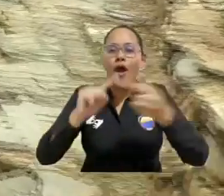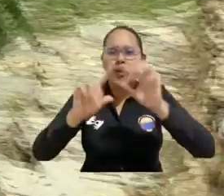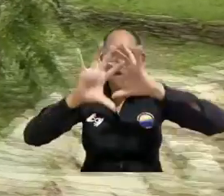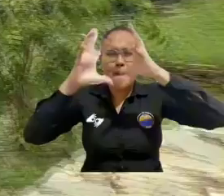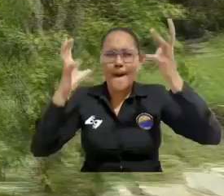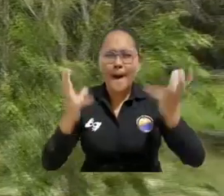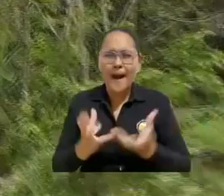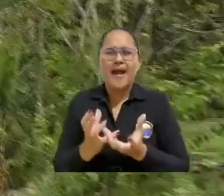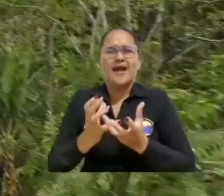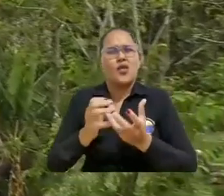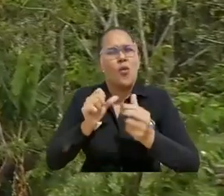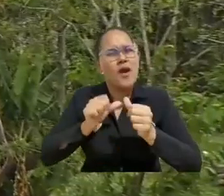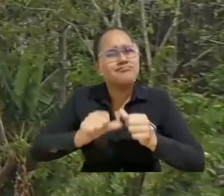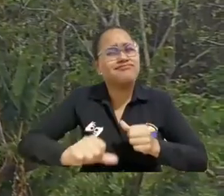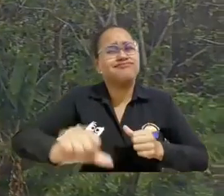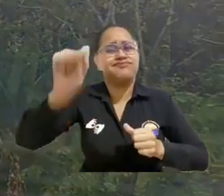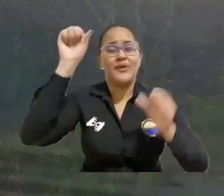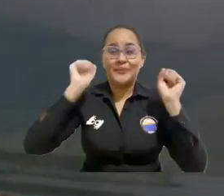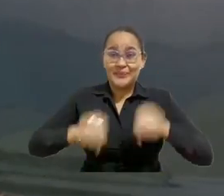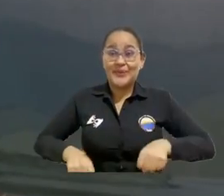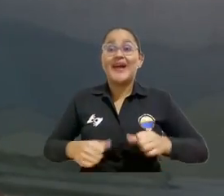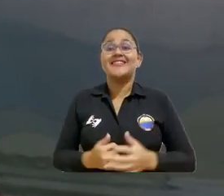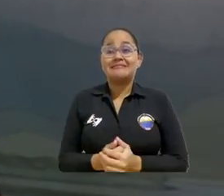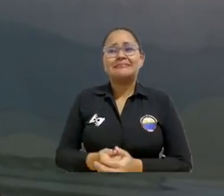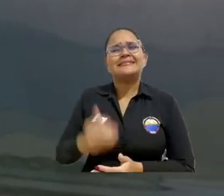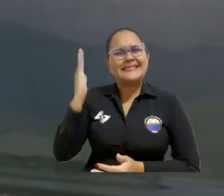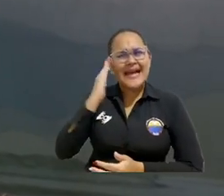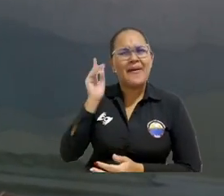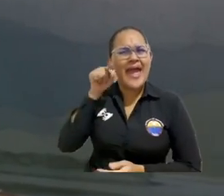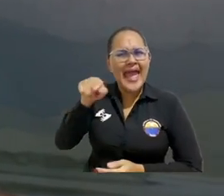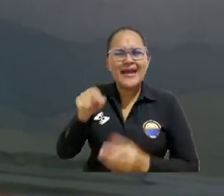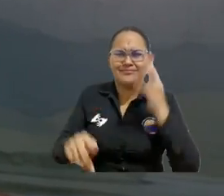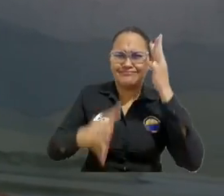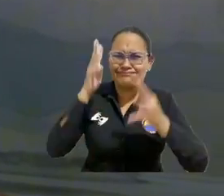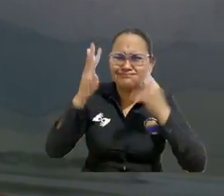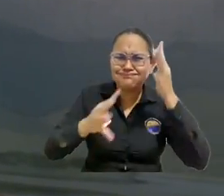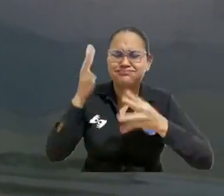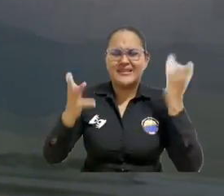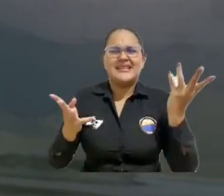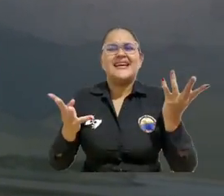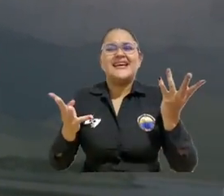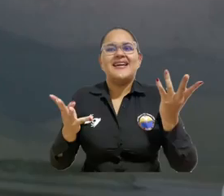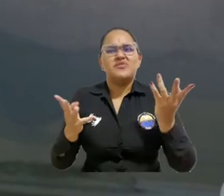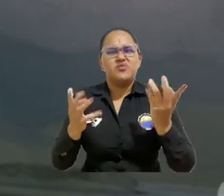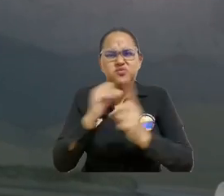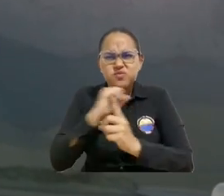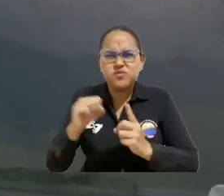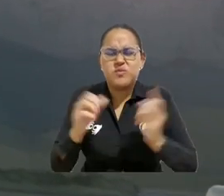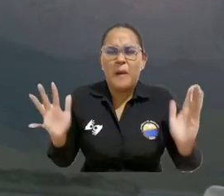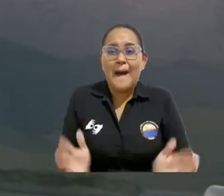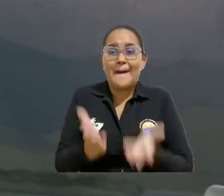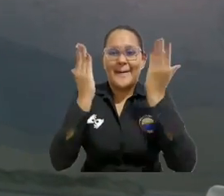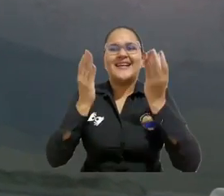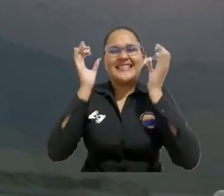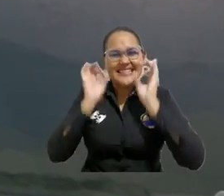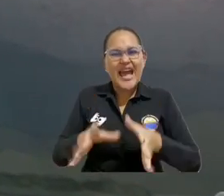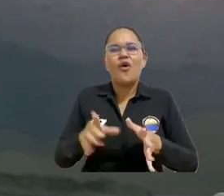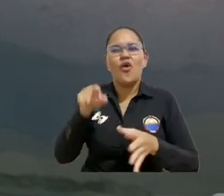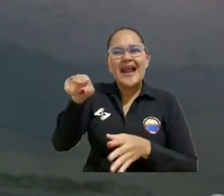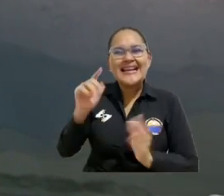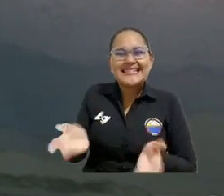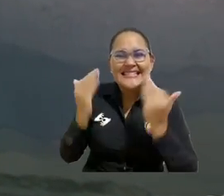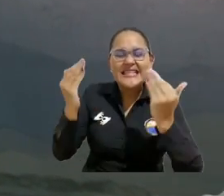y sostenibilidad del planeta. Estoy seguro que su huella, su visión como emprendedor social, como innovador, va a permear